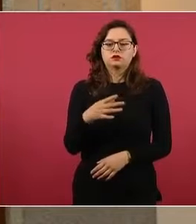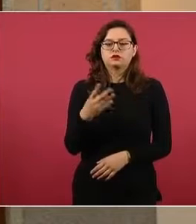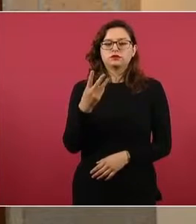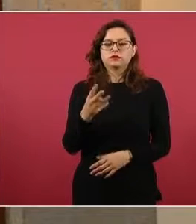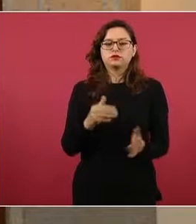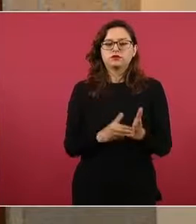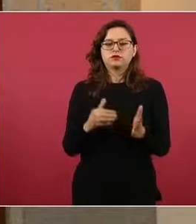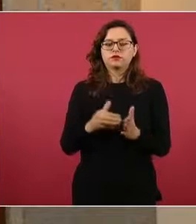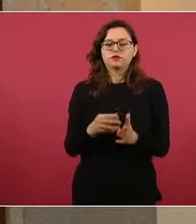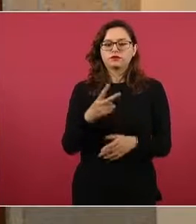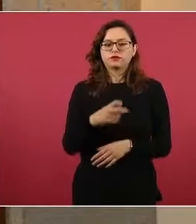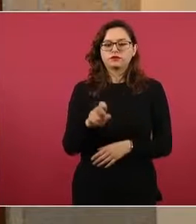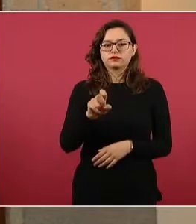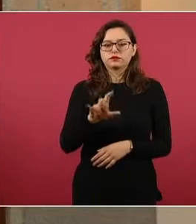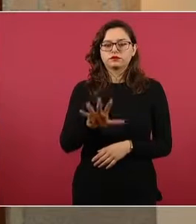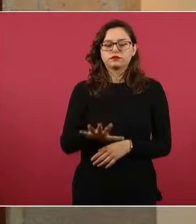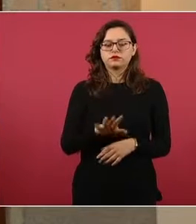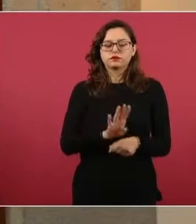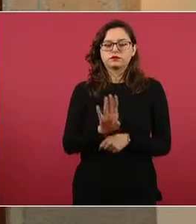3.235.000, Brasil